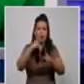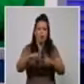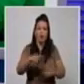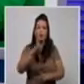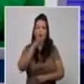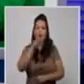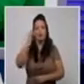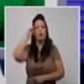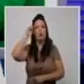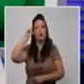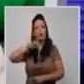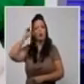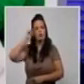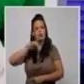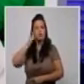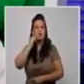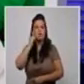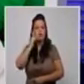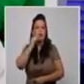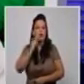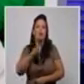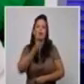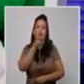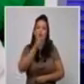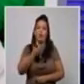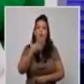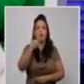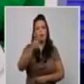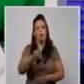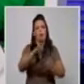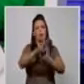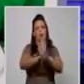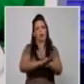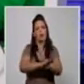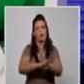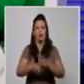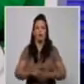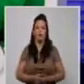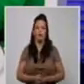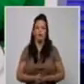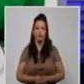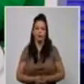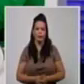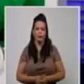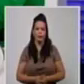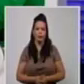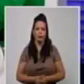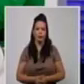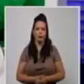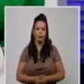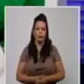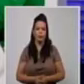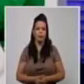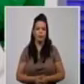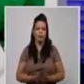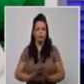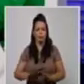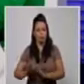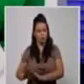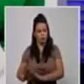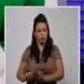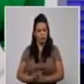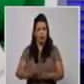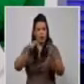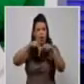poder tomar medidas más efectivas que las que se han tenido hasta ahora. Pero en Cuba, apostando